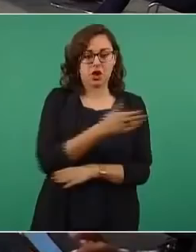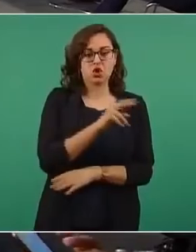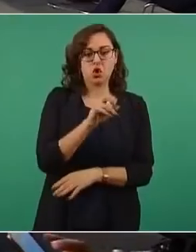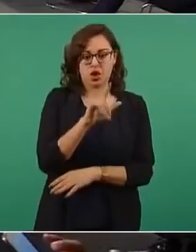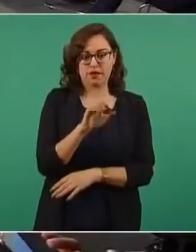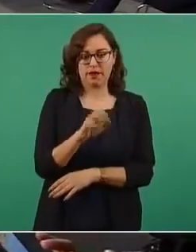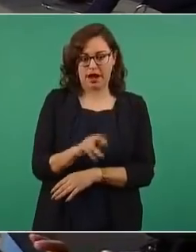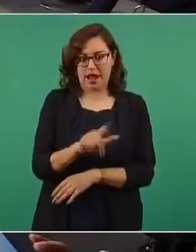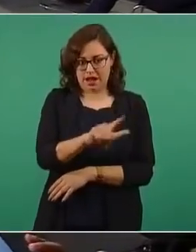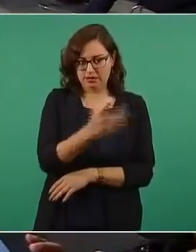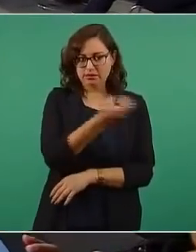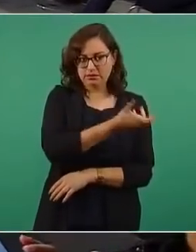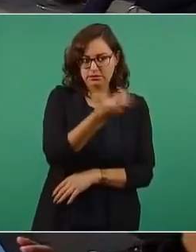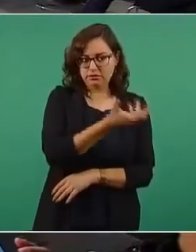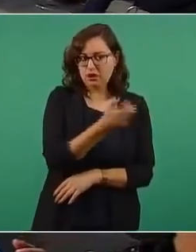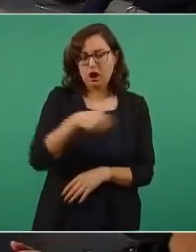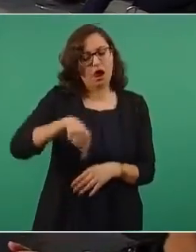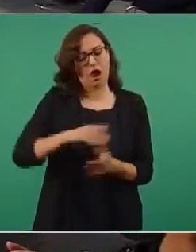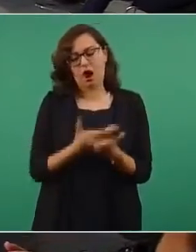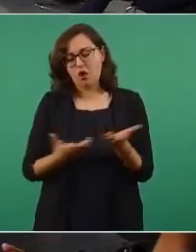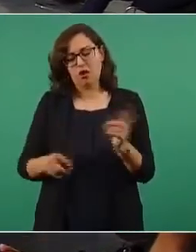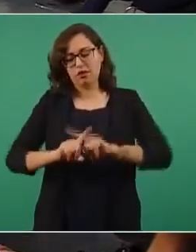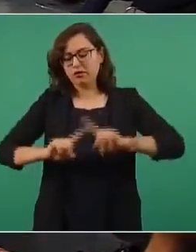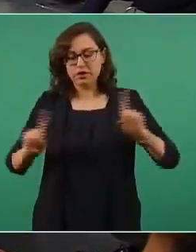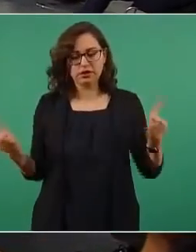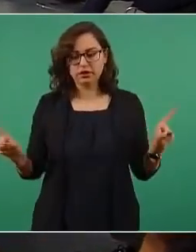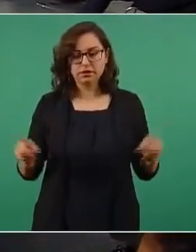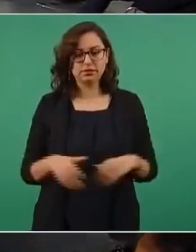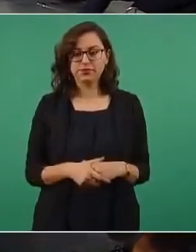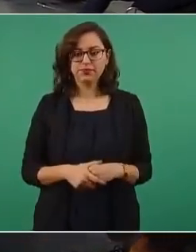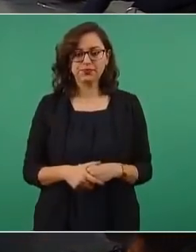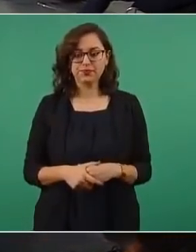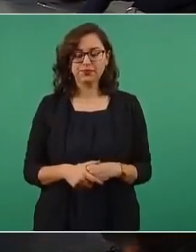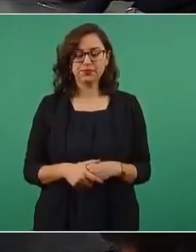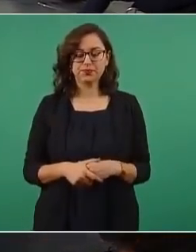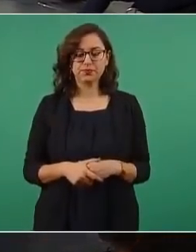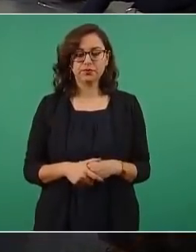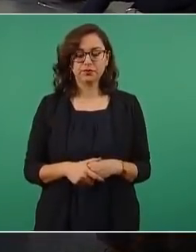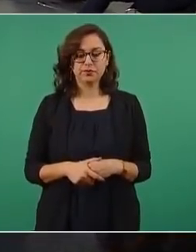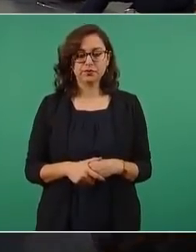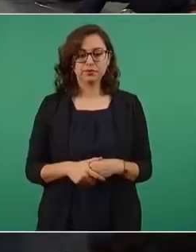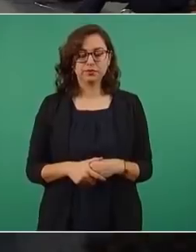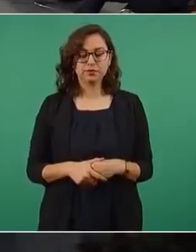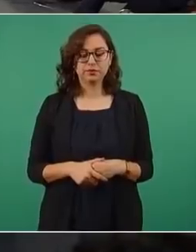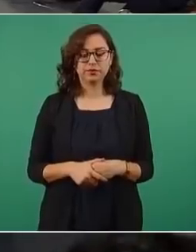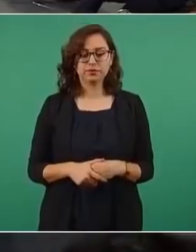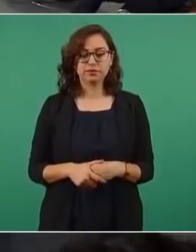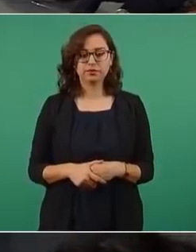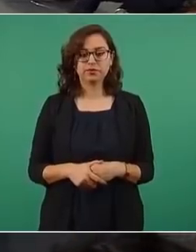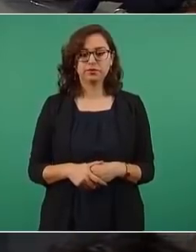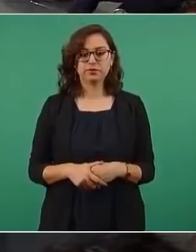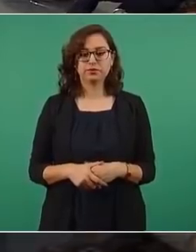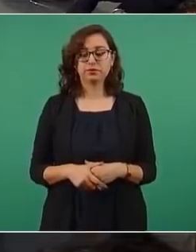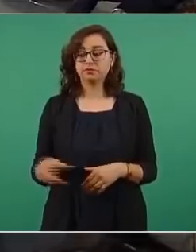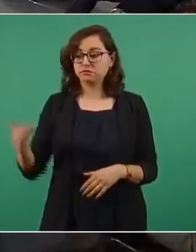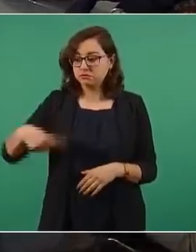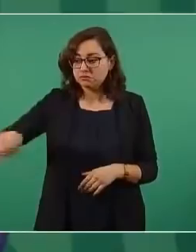neoliberal. Aquí no. Van a tener entrada directa